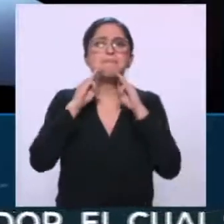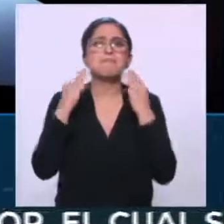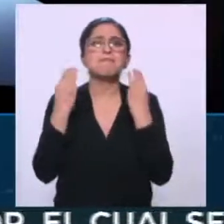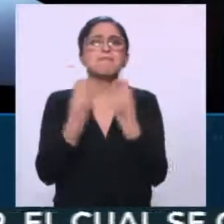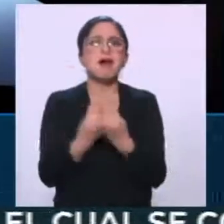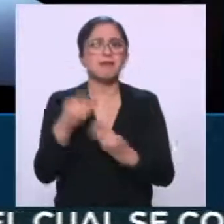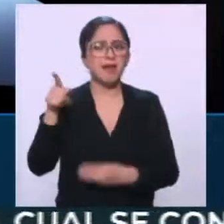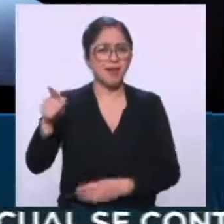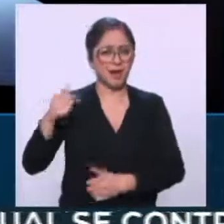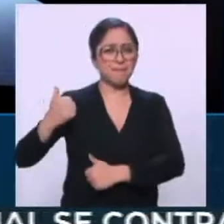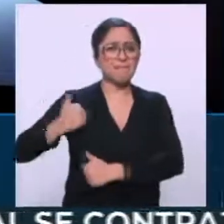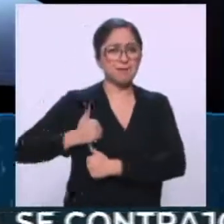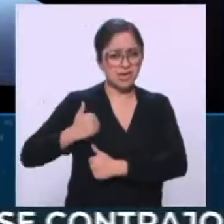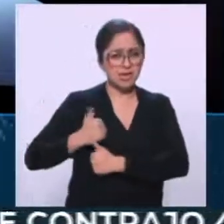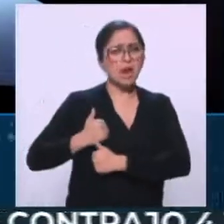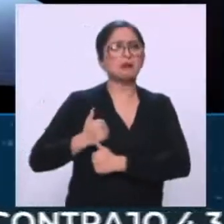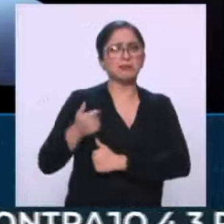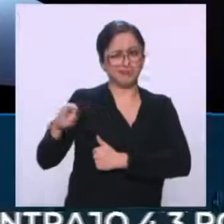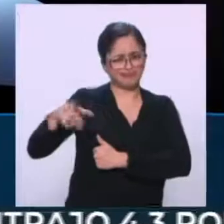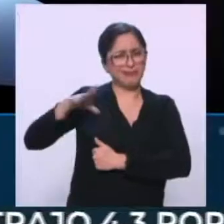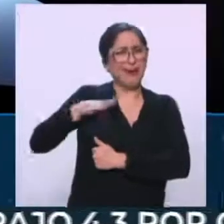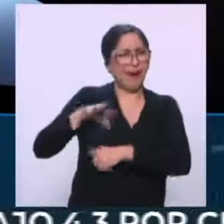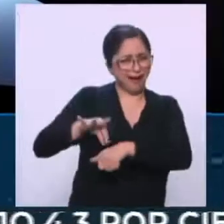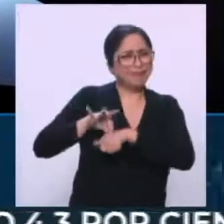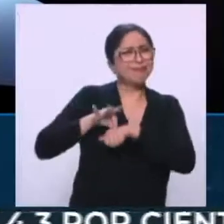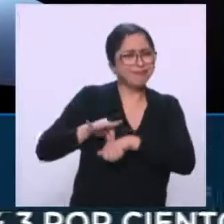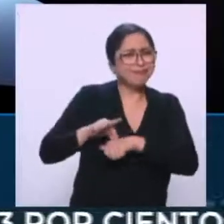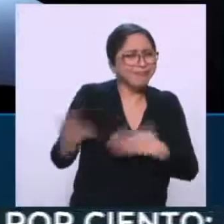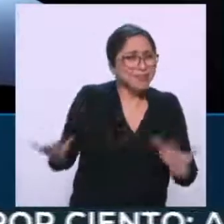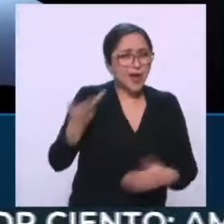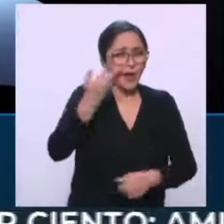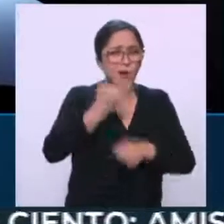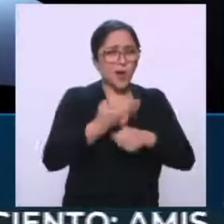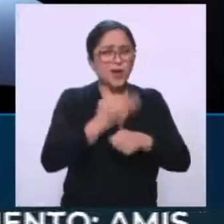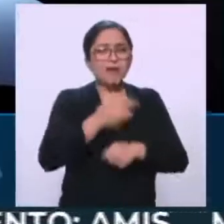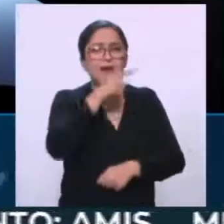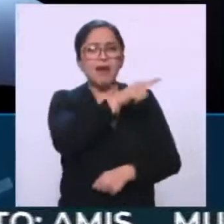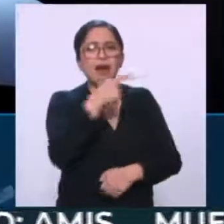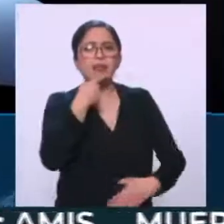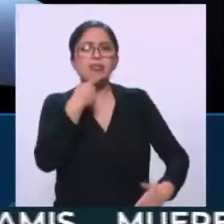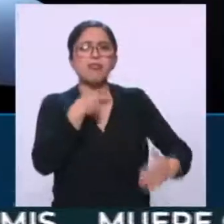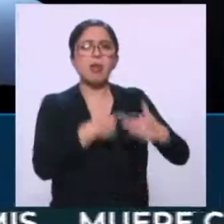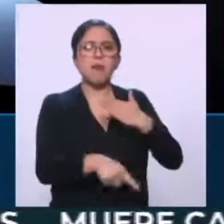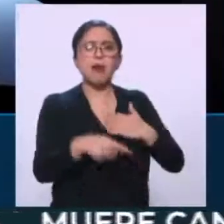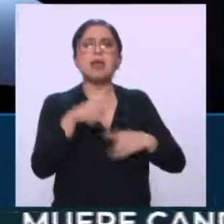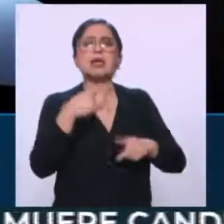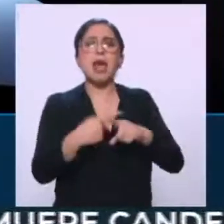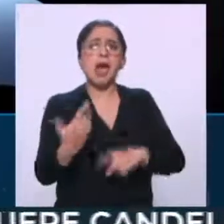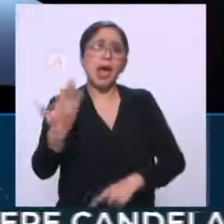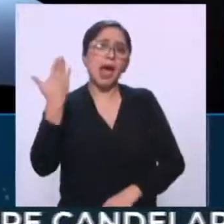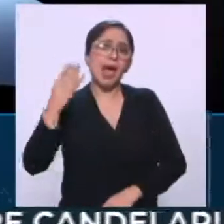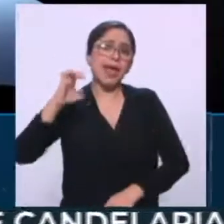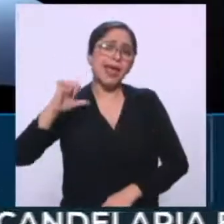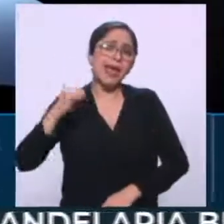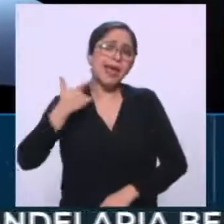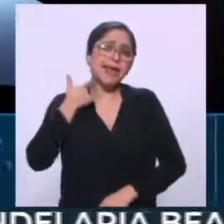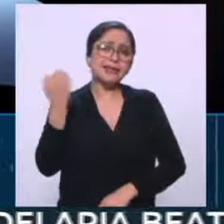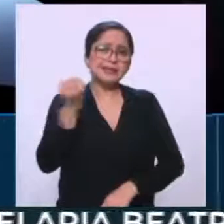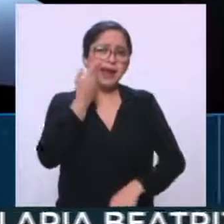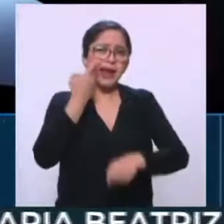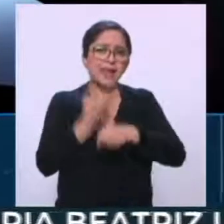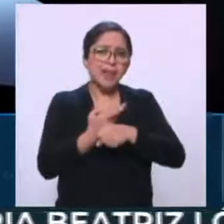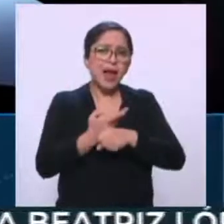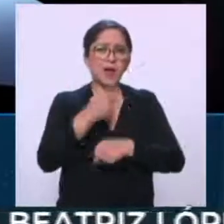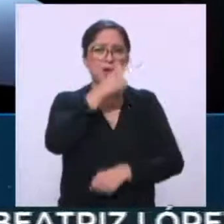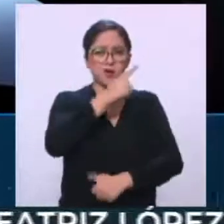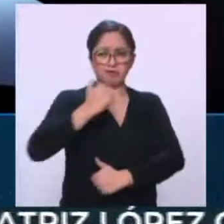los militares, que sí existe, tan existe que estamos viendo que hay una acusación directa de un exsecretario de las Fuerzas Armadas